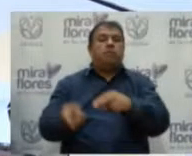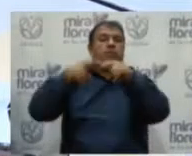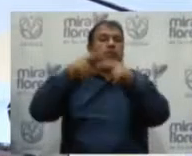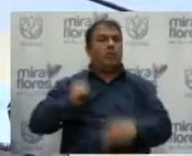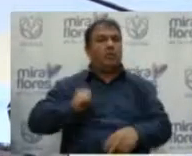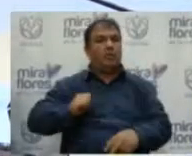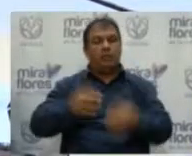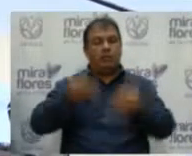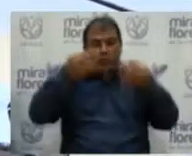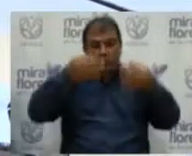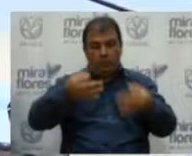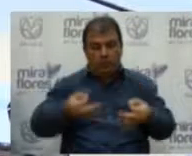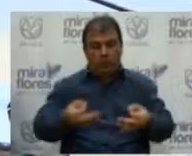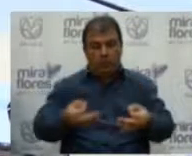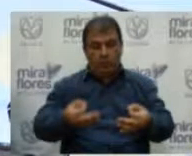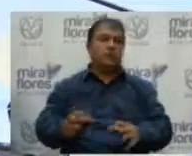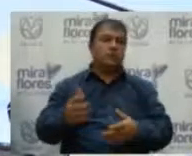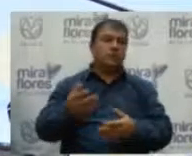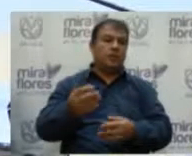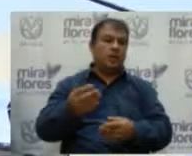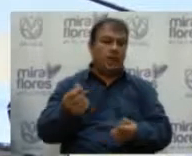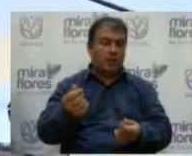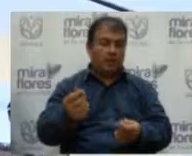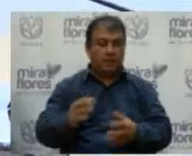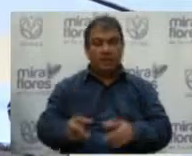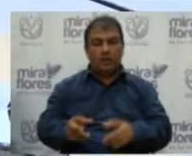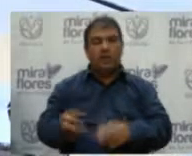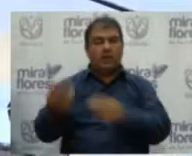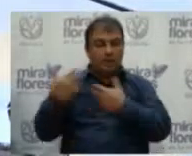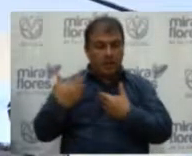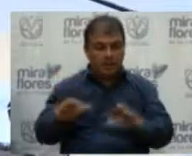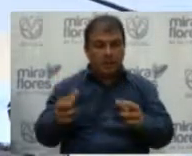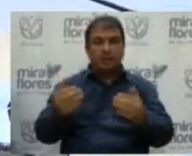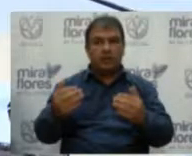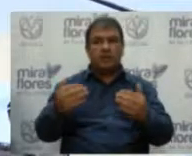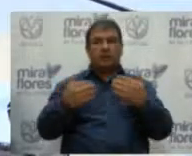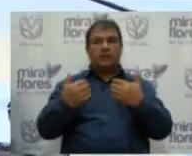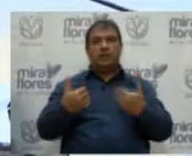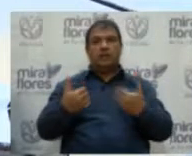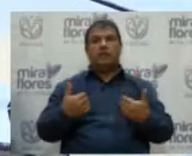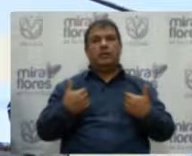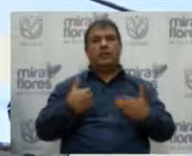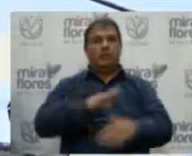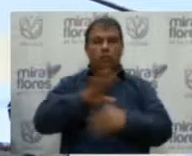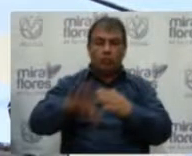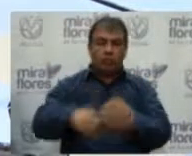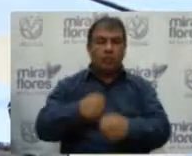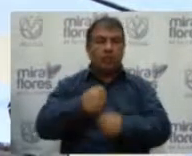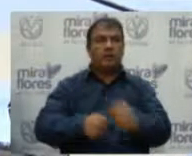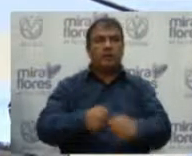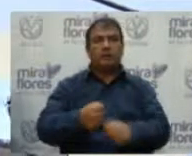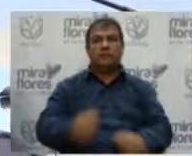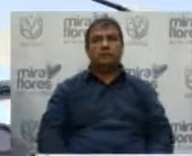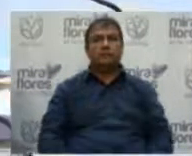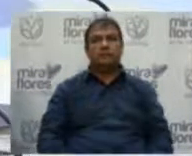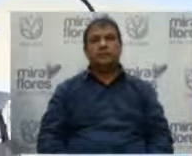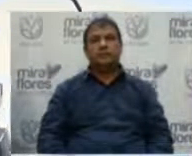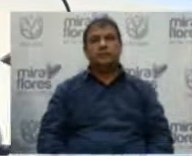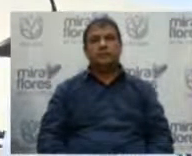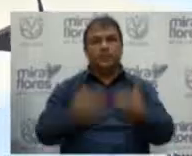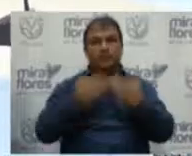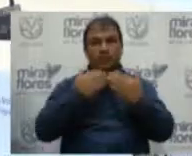que el presupuesto destinado a la unidad orgánica encargada del programa ya se considera el desarrollo de este tipo de actividades durante todo el año. Muchas gracias. Muy